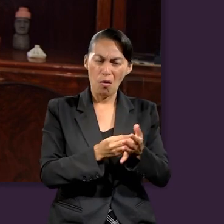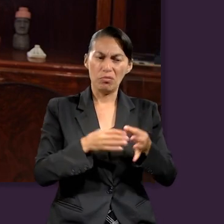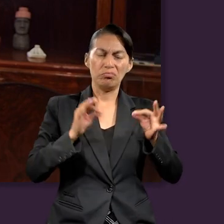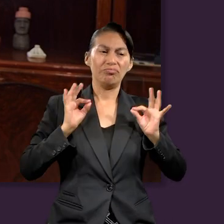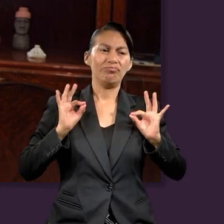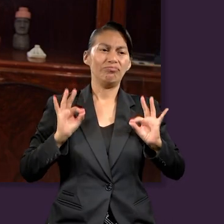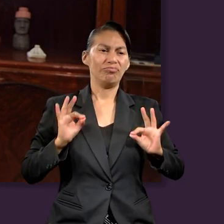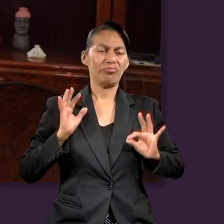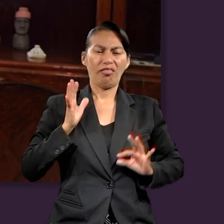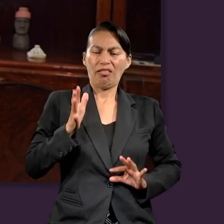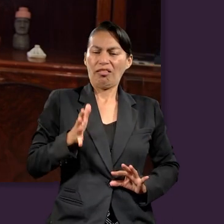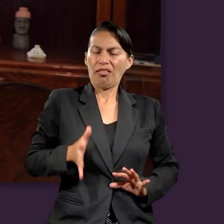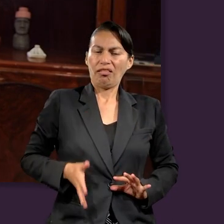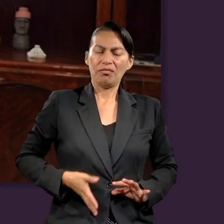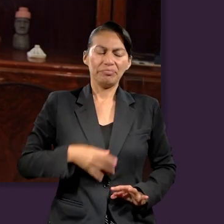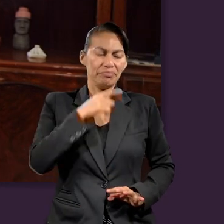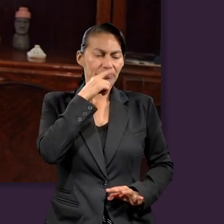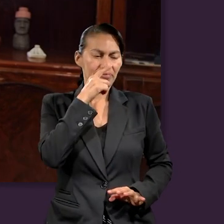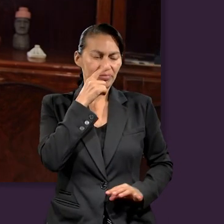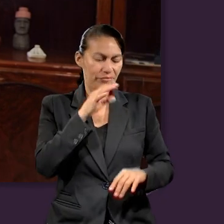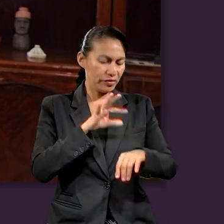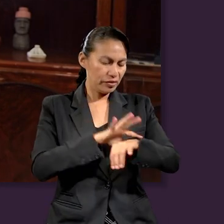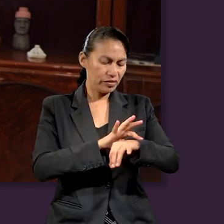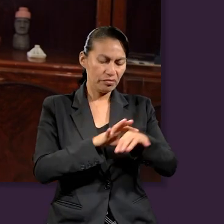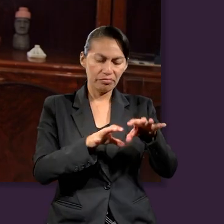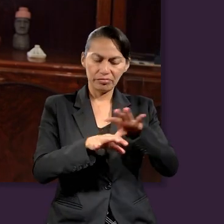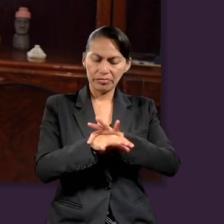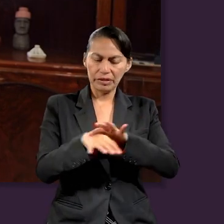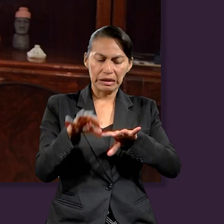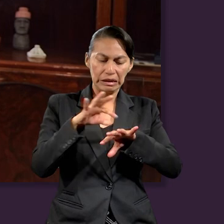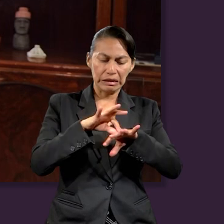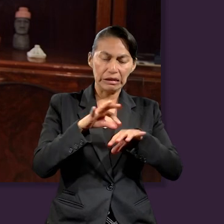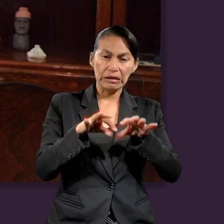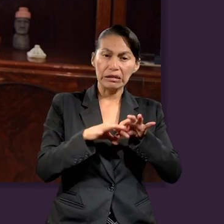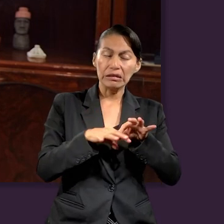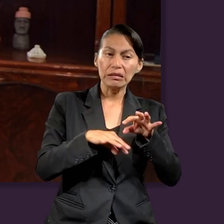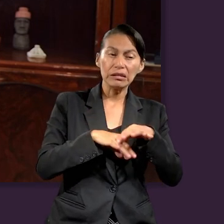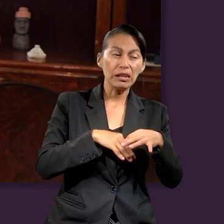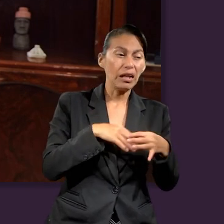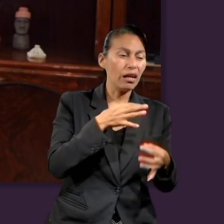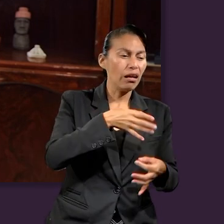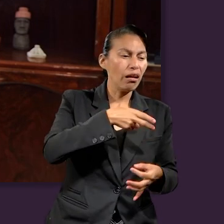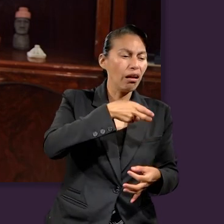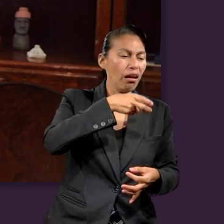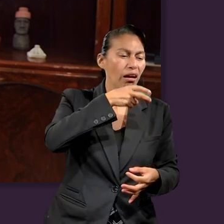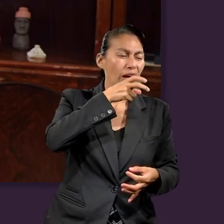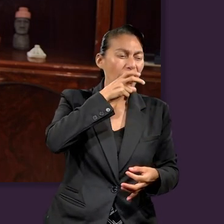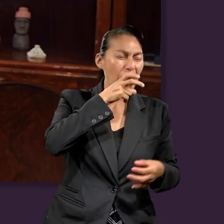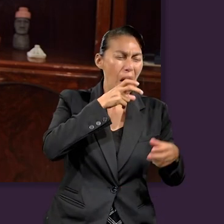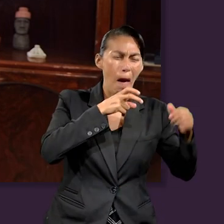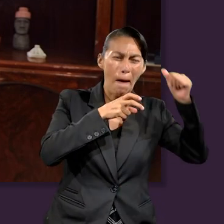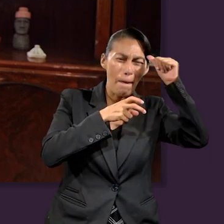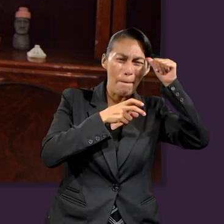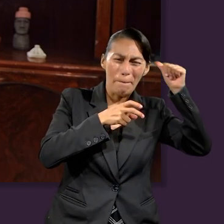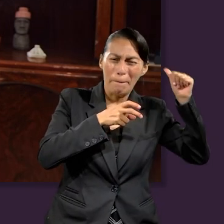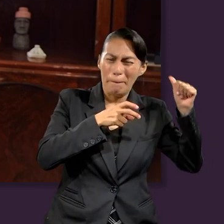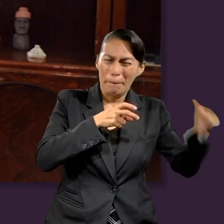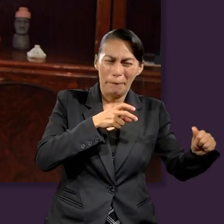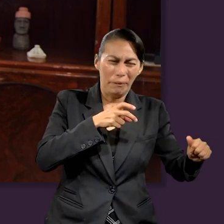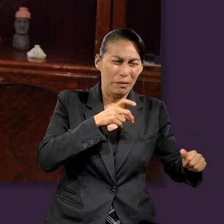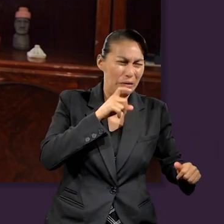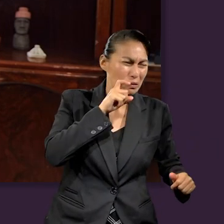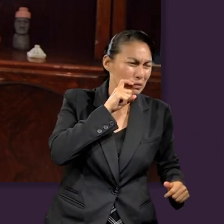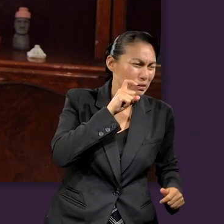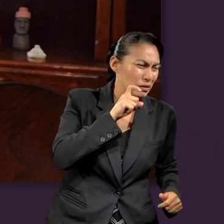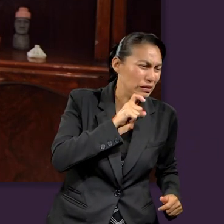no con humildad, sino de piedras preciosas y perlas, y en la mano un cáliz de oro llena de abominaciones, de la